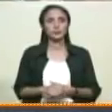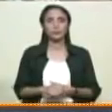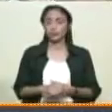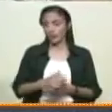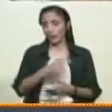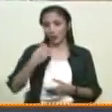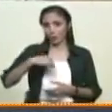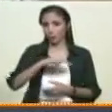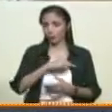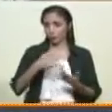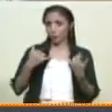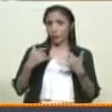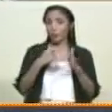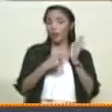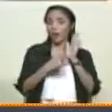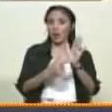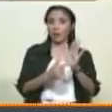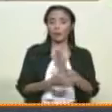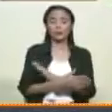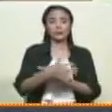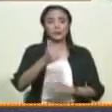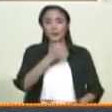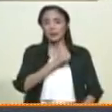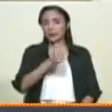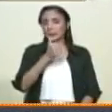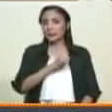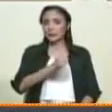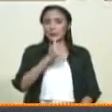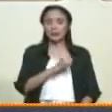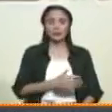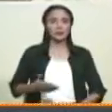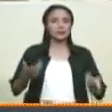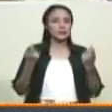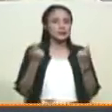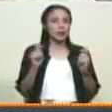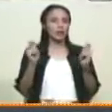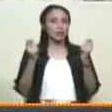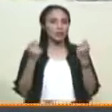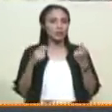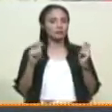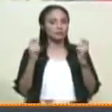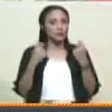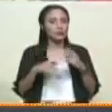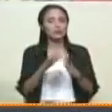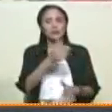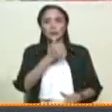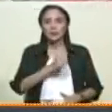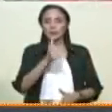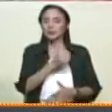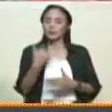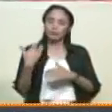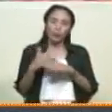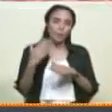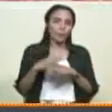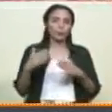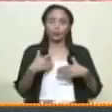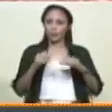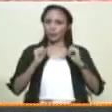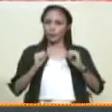ejemplo, hemos aguantado todo esto y vamos a seguir aguantando, no nos vamos a rendir y vamos a vencer